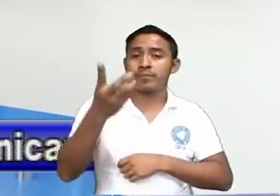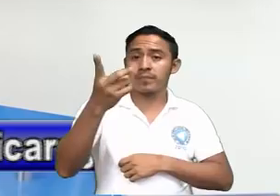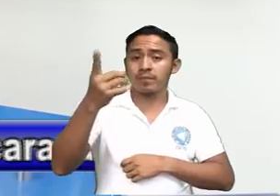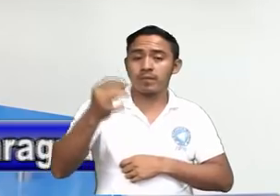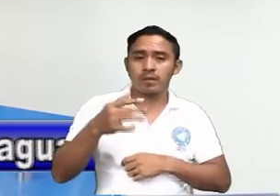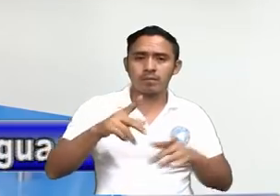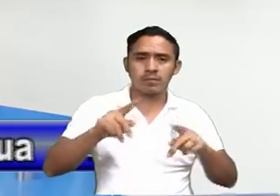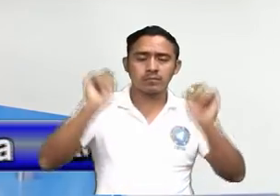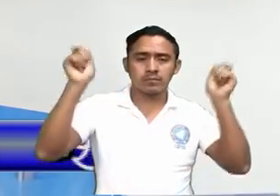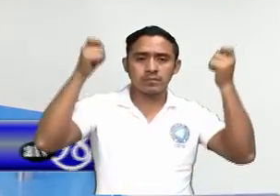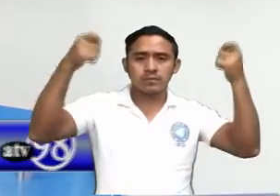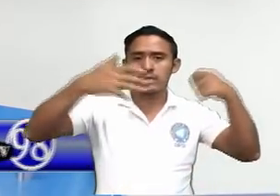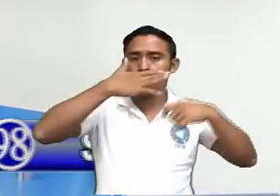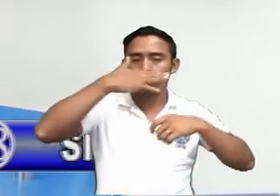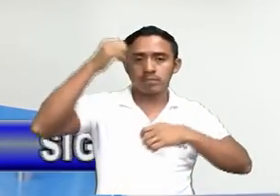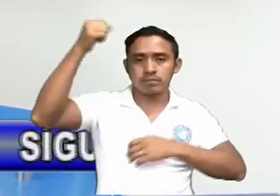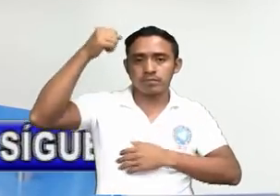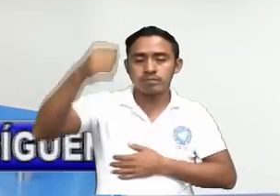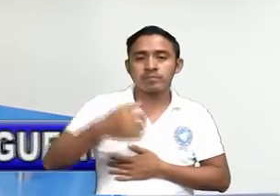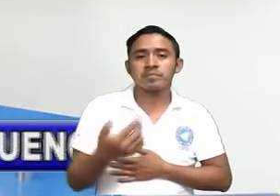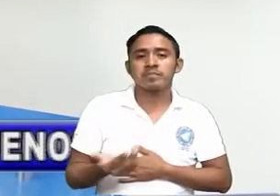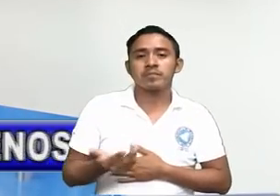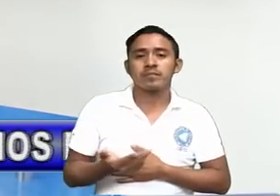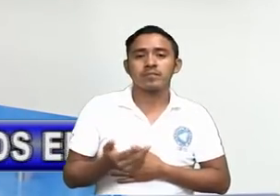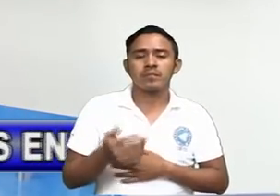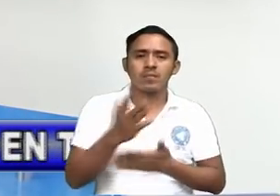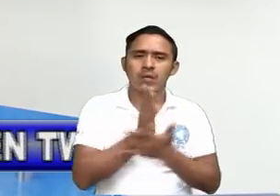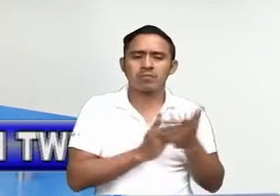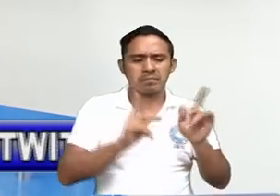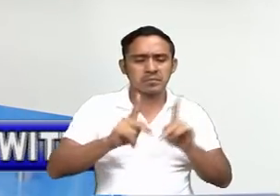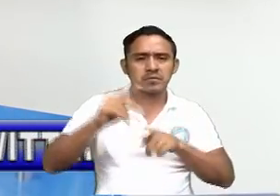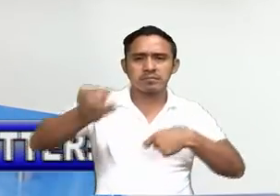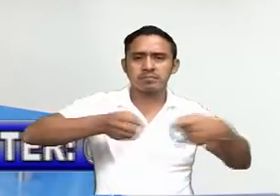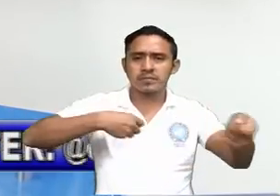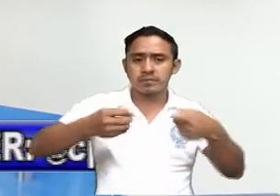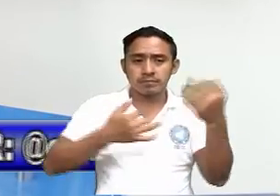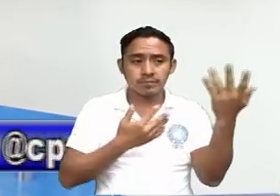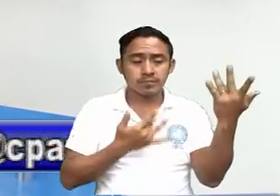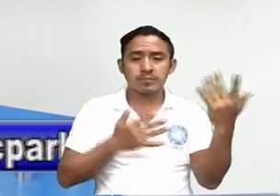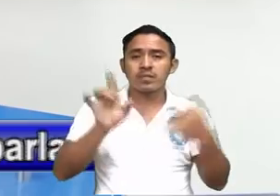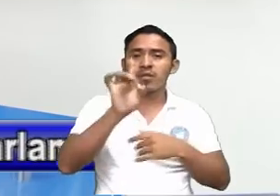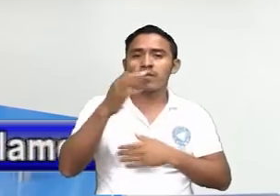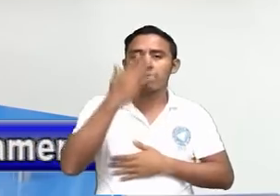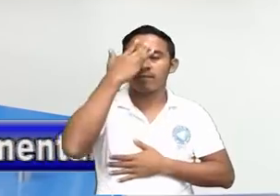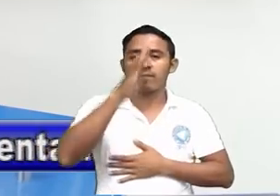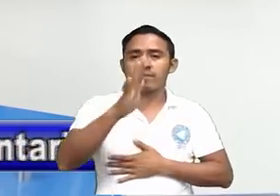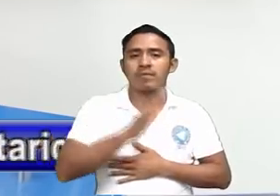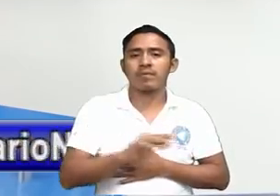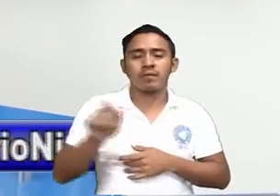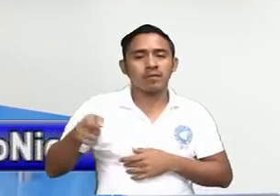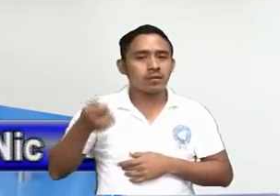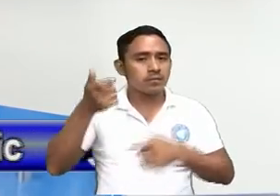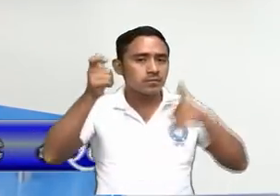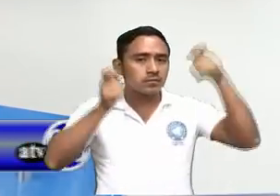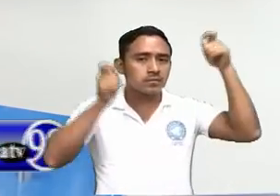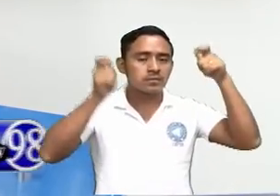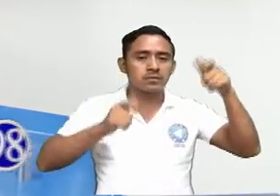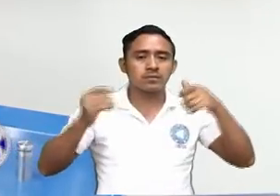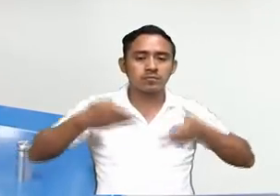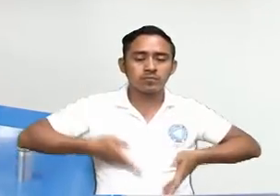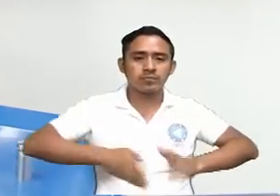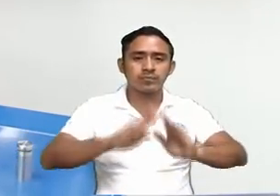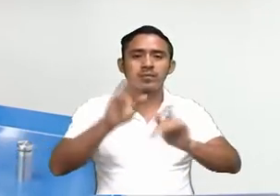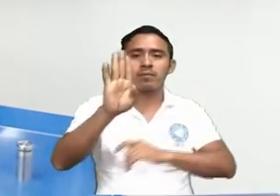la celebración de la Revolución Popular Sandinista, algunos comerciantes le esperan frente a Radio Sandino y Avenida Bolívar con variadas